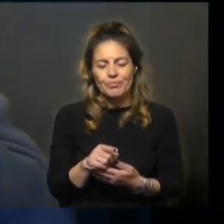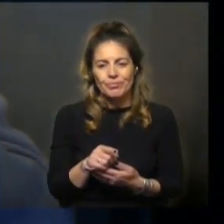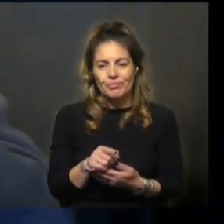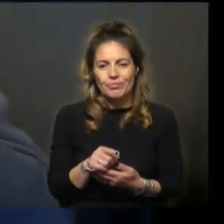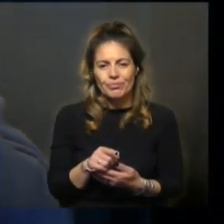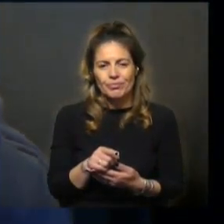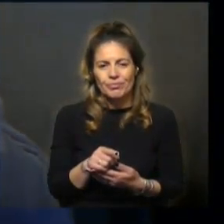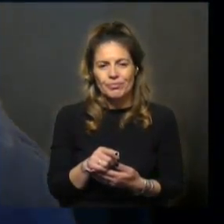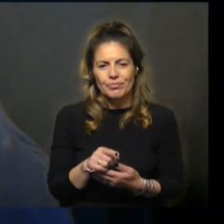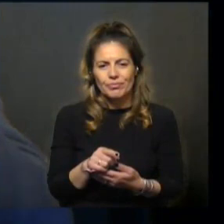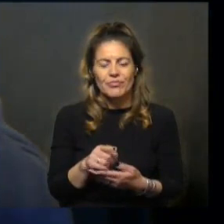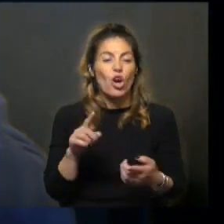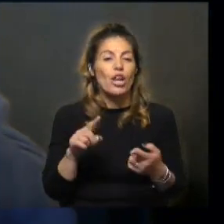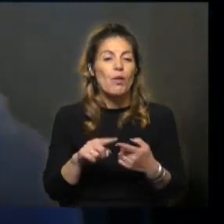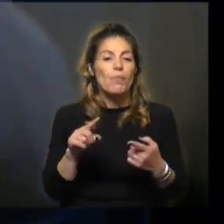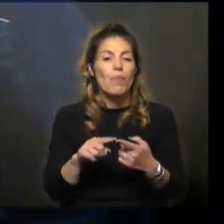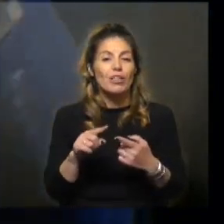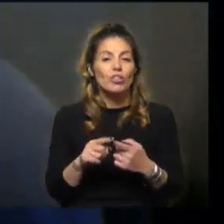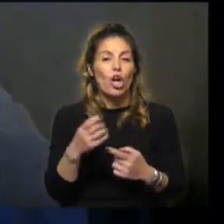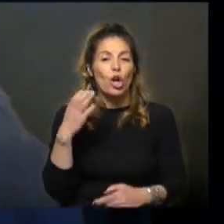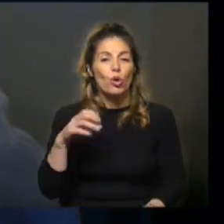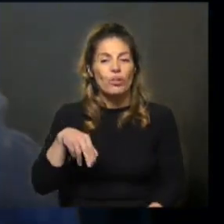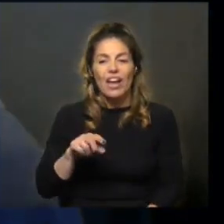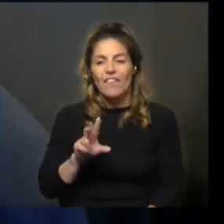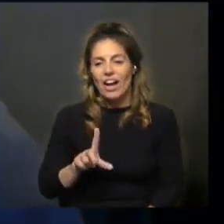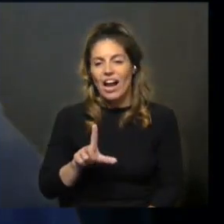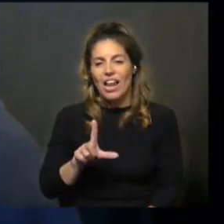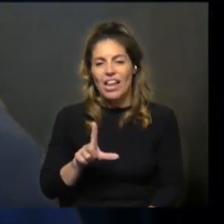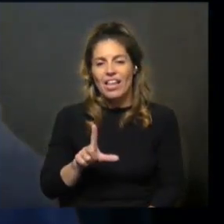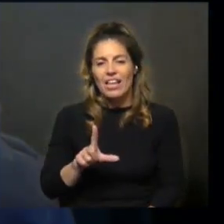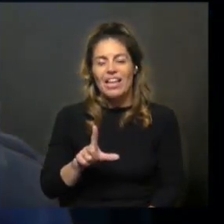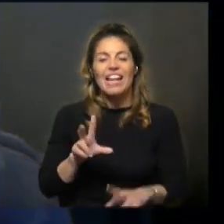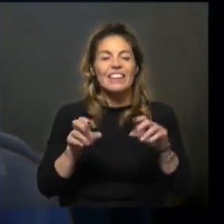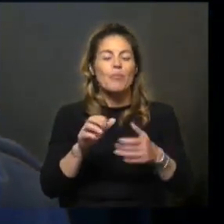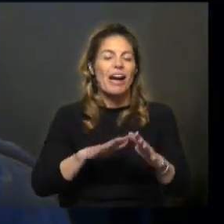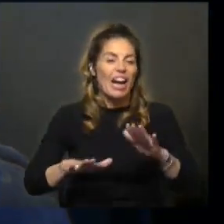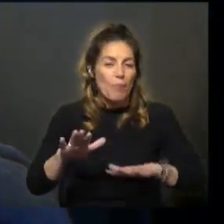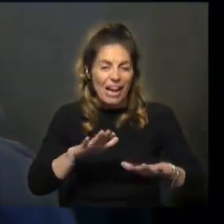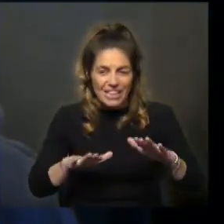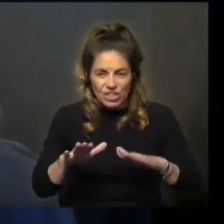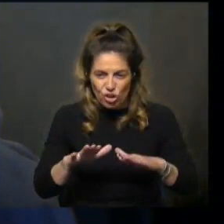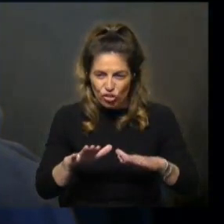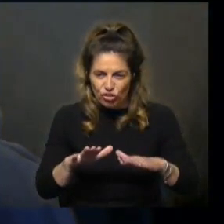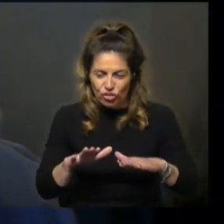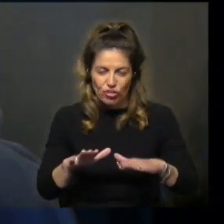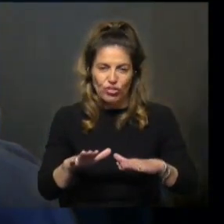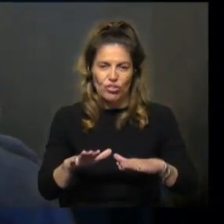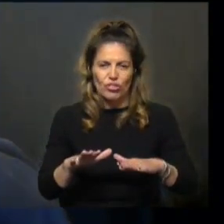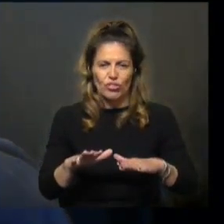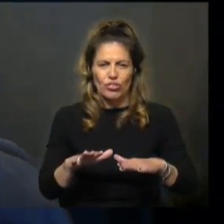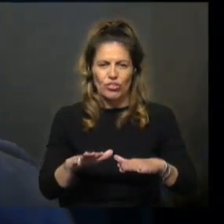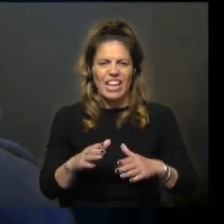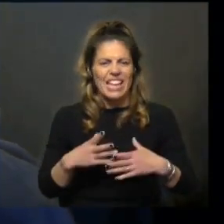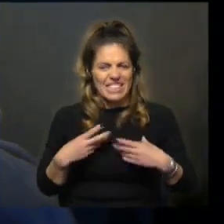con el pacto del clu naval el acuerdo del clu naval sobrevolando es el tema de la reparación no este